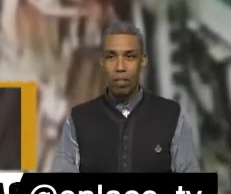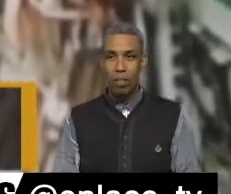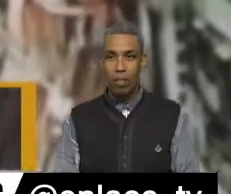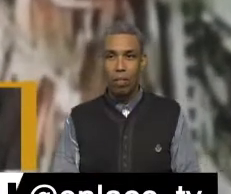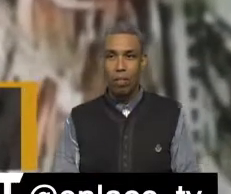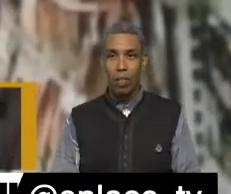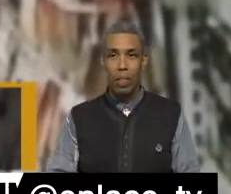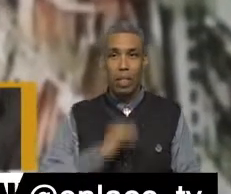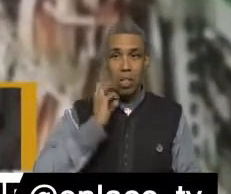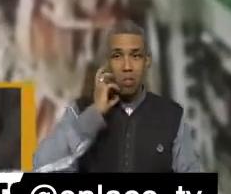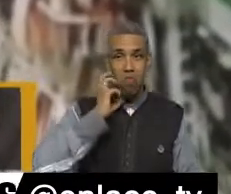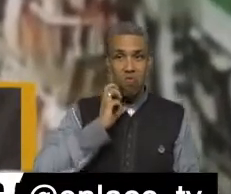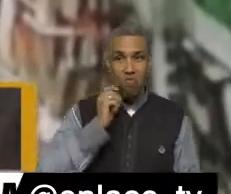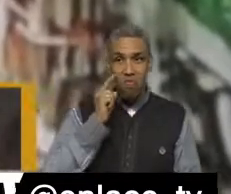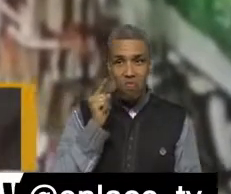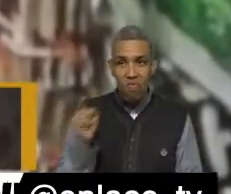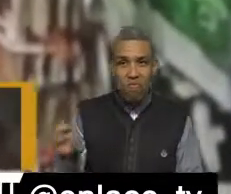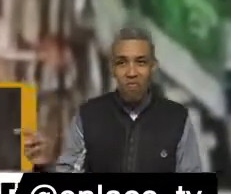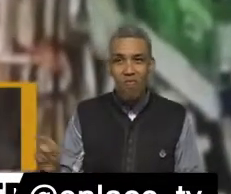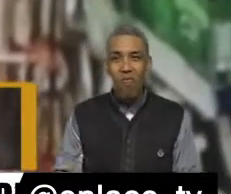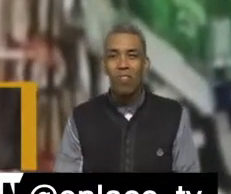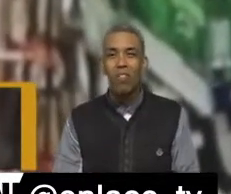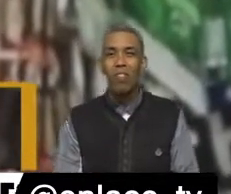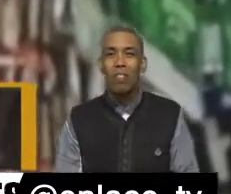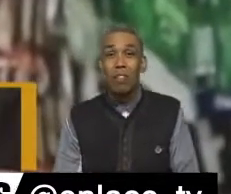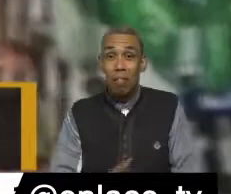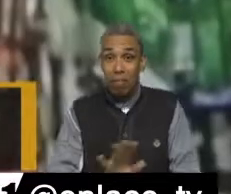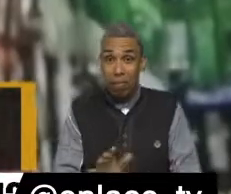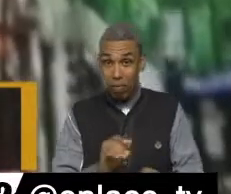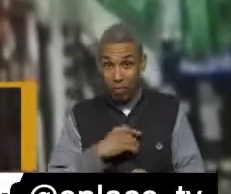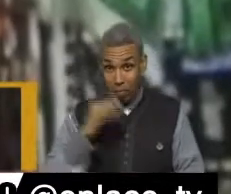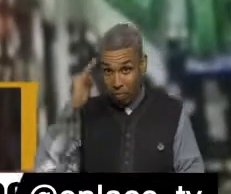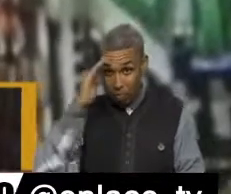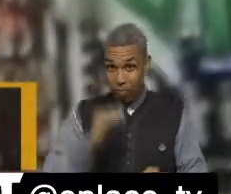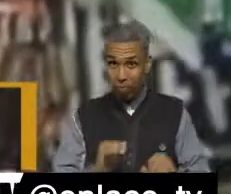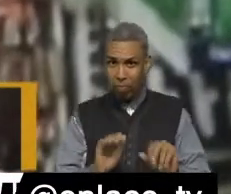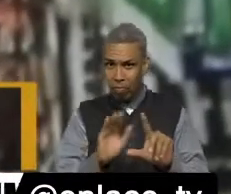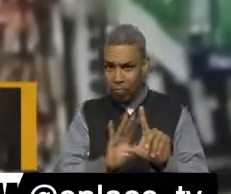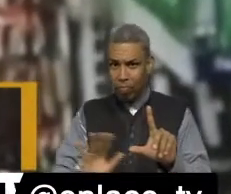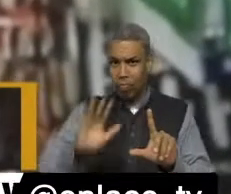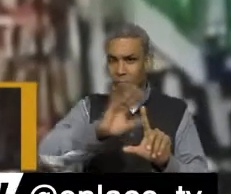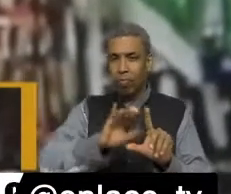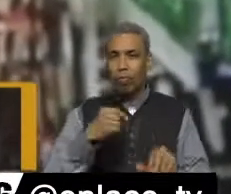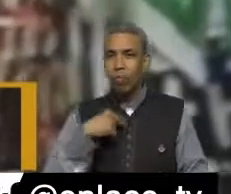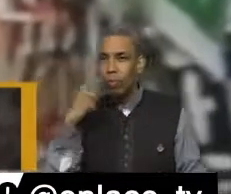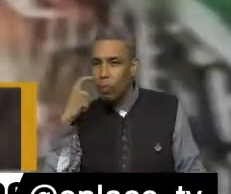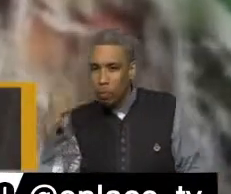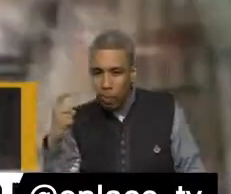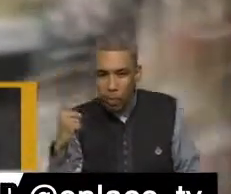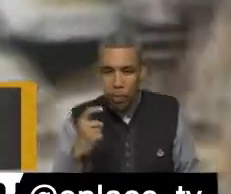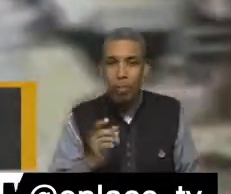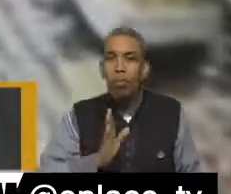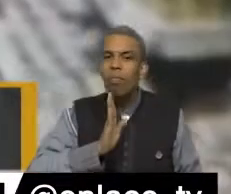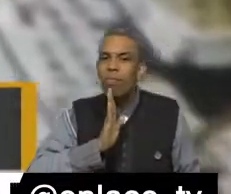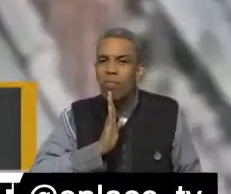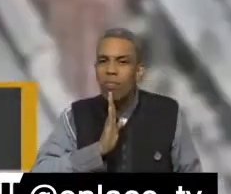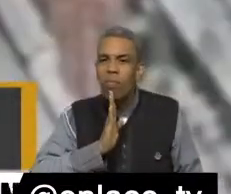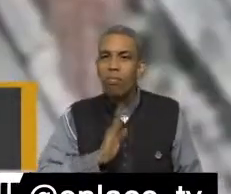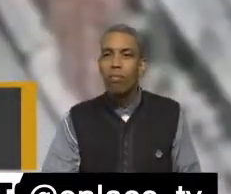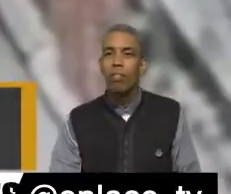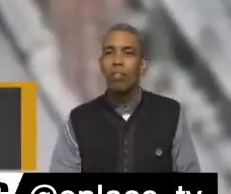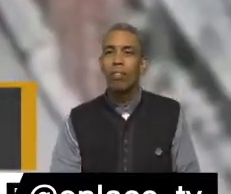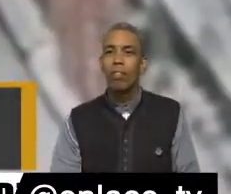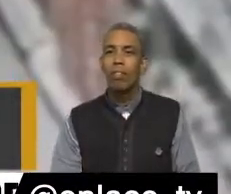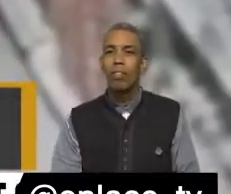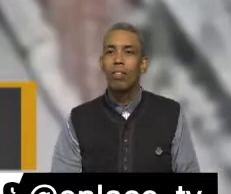robado. Este video ya fue entregado a las autoridades para que emprendan la búsqueda del sujeto que, de acuerdo a lo que aseguran sus